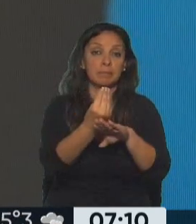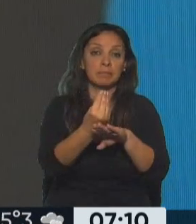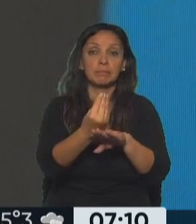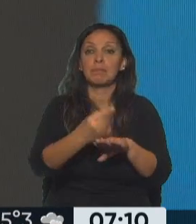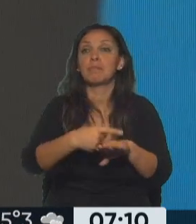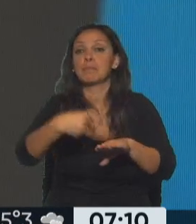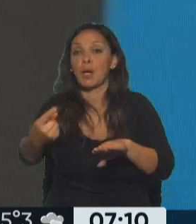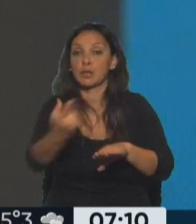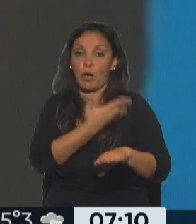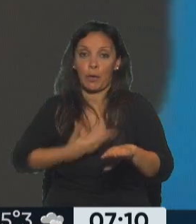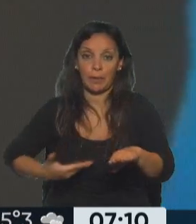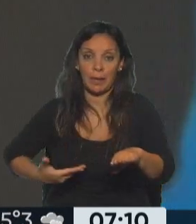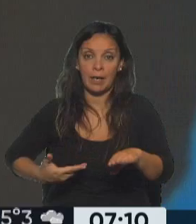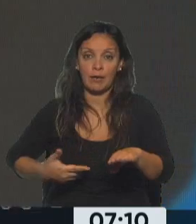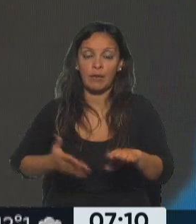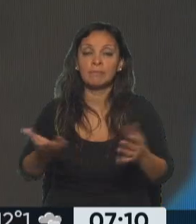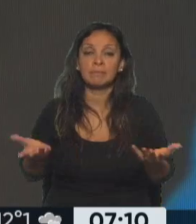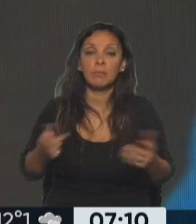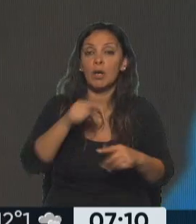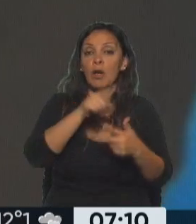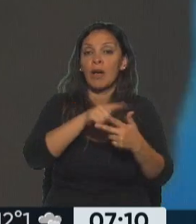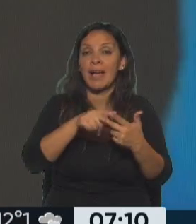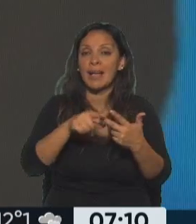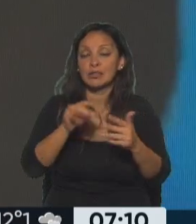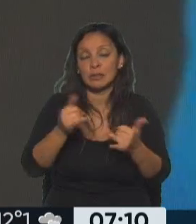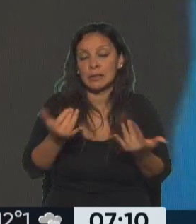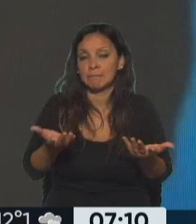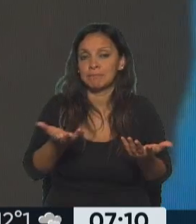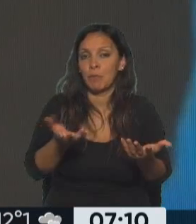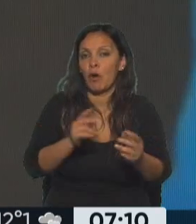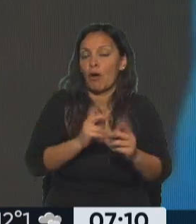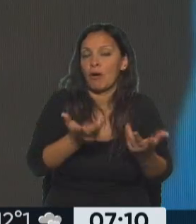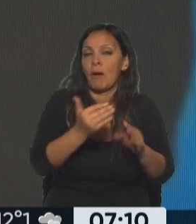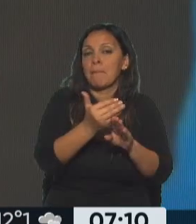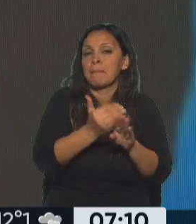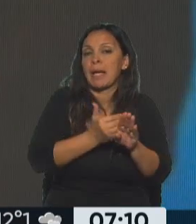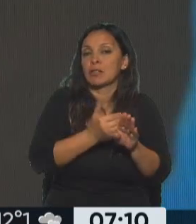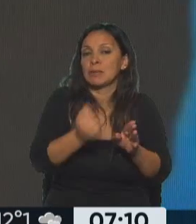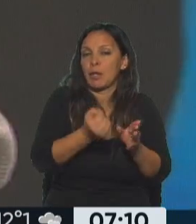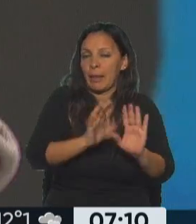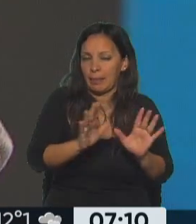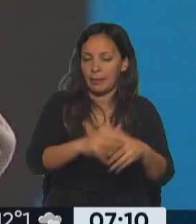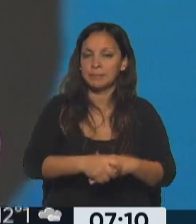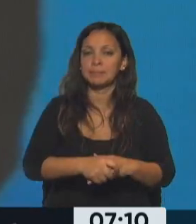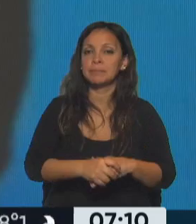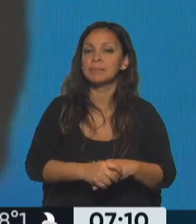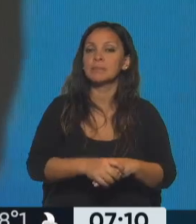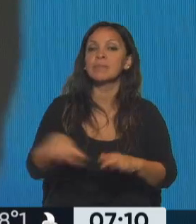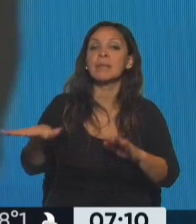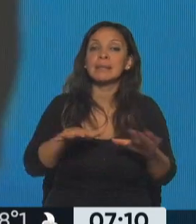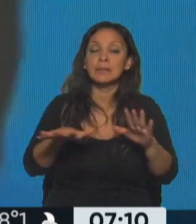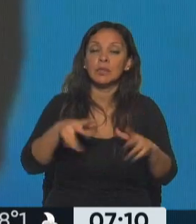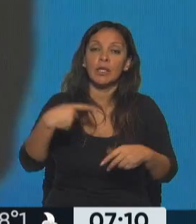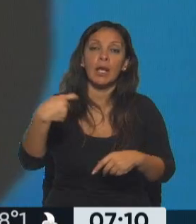baja significativa, estas medidas quedarían en segundo plano. Hoy, obviamente, que no es la situación, tanto los jubilados como